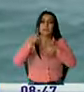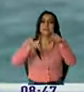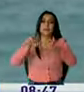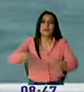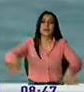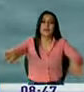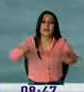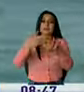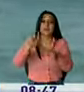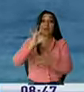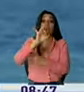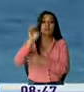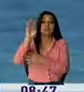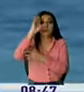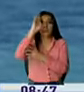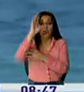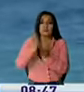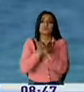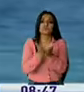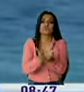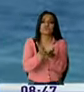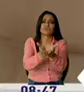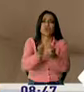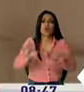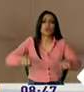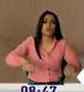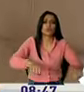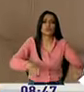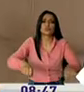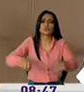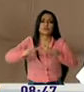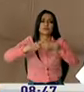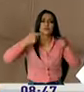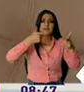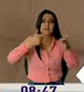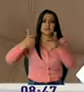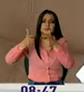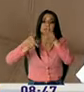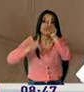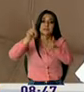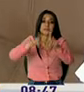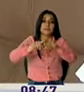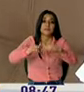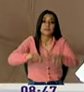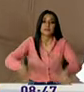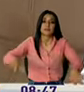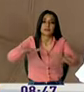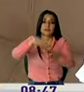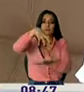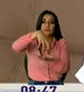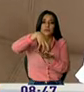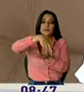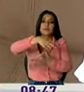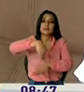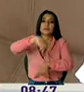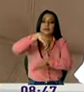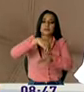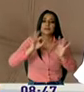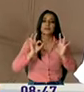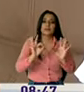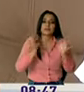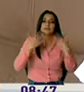uniformados, además de lanchas y vehículos de playa. Las diferentes playas aquí de las localidades de la provincia de Manabí y